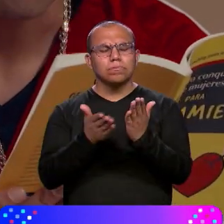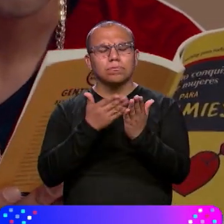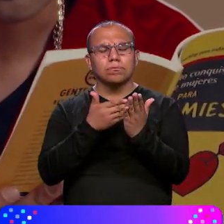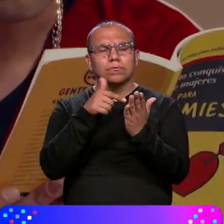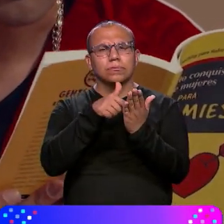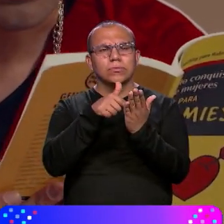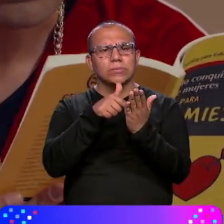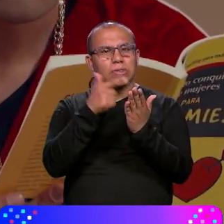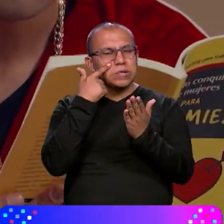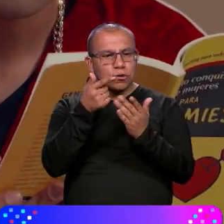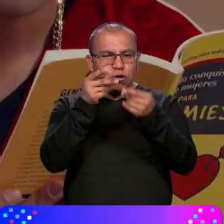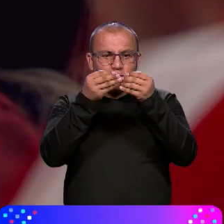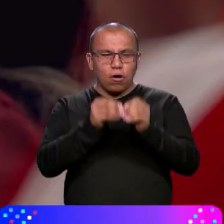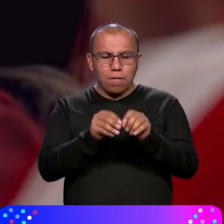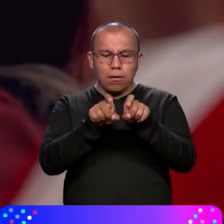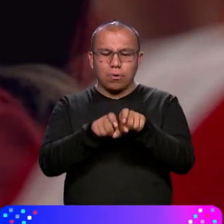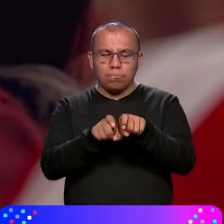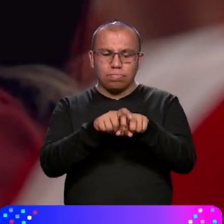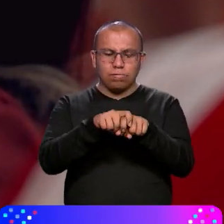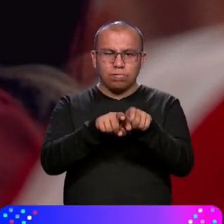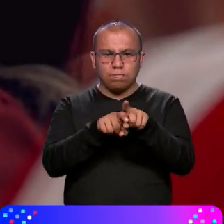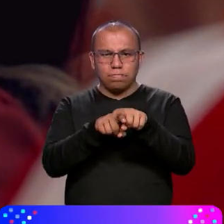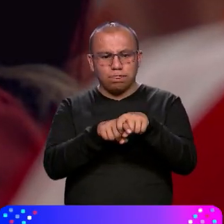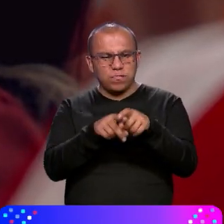Mira la posición de sus piernas.